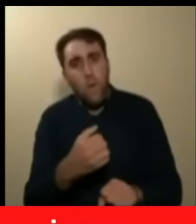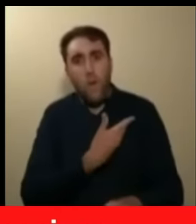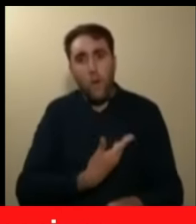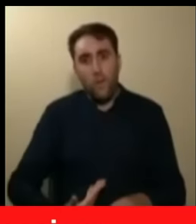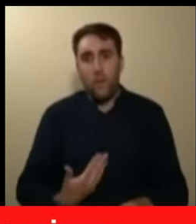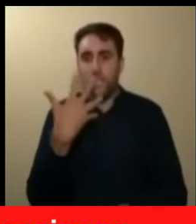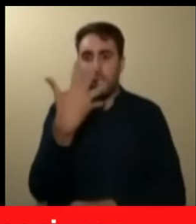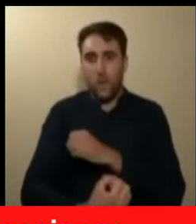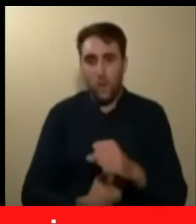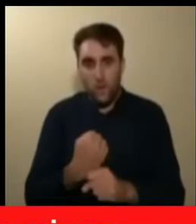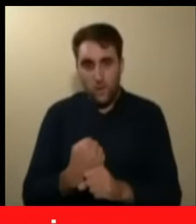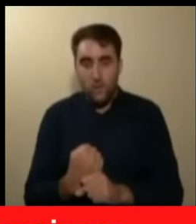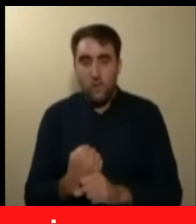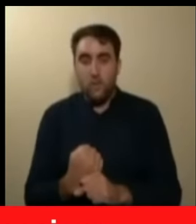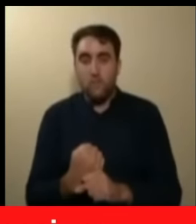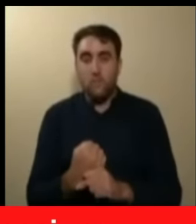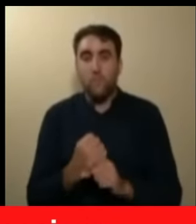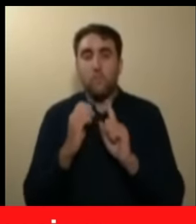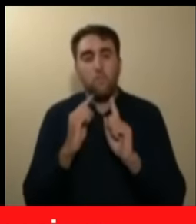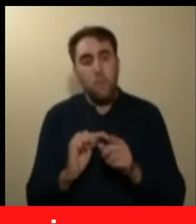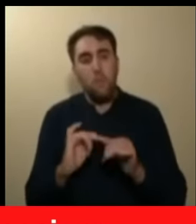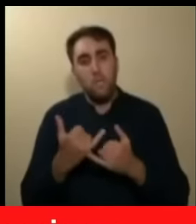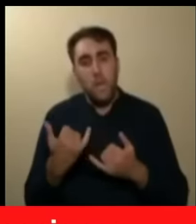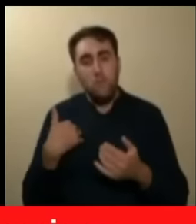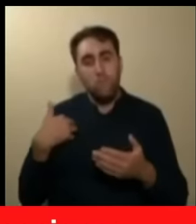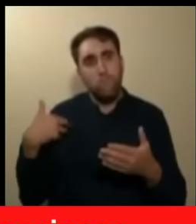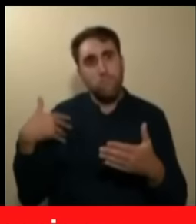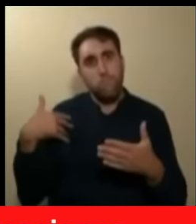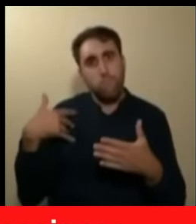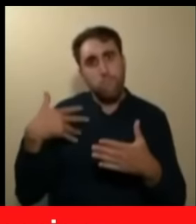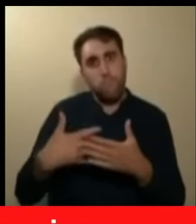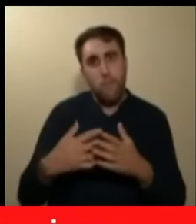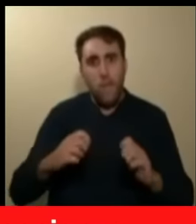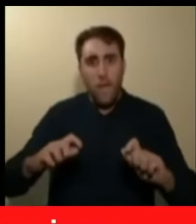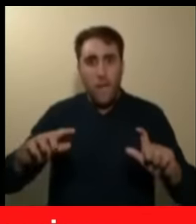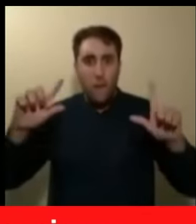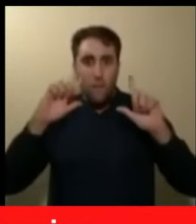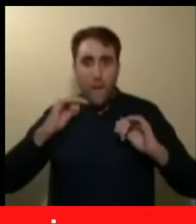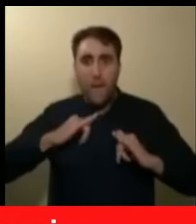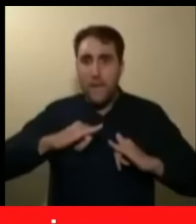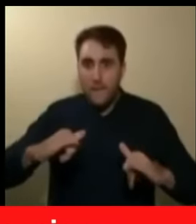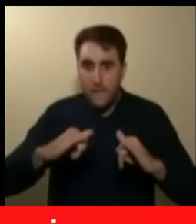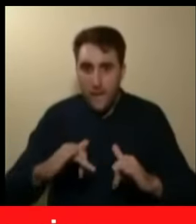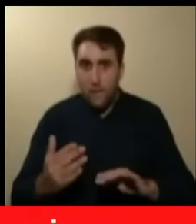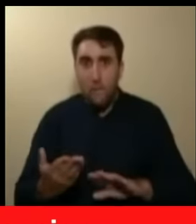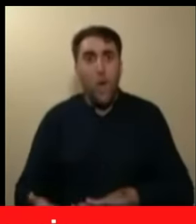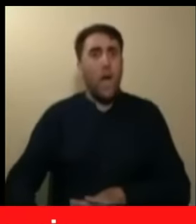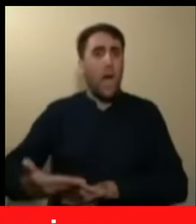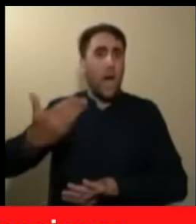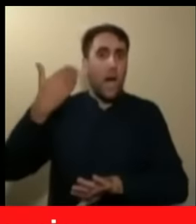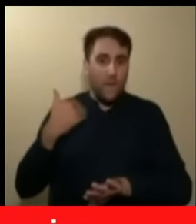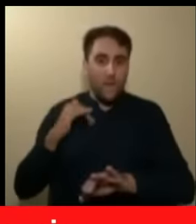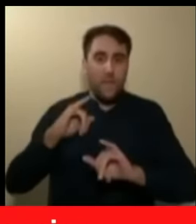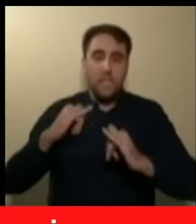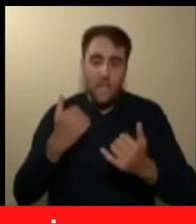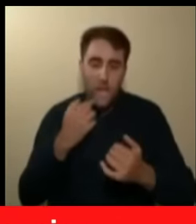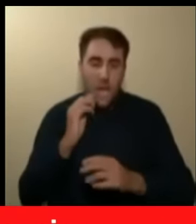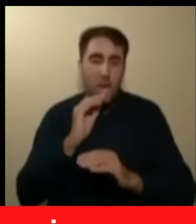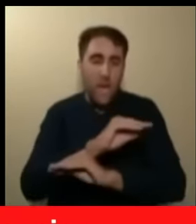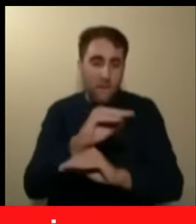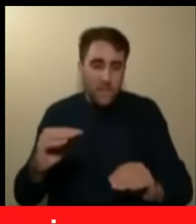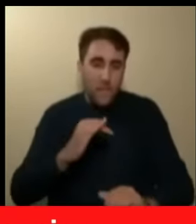5 años. Durante el transcurso de toda la campaña electoral y mucho antes aún, se había hablado por parte